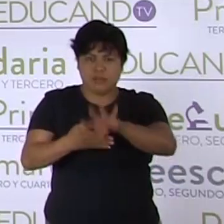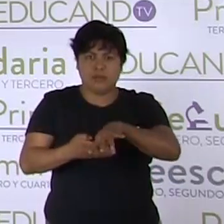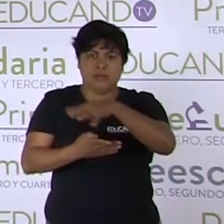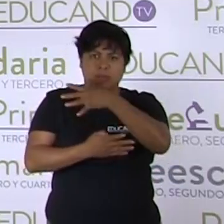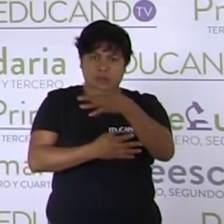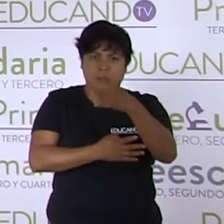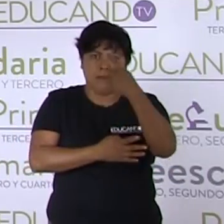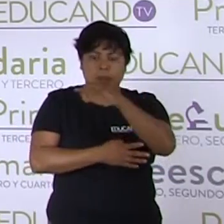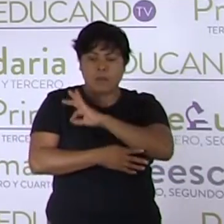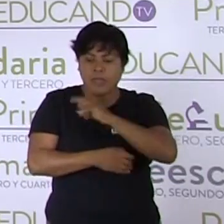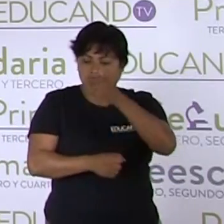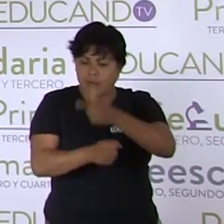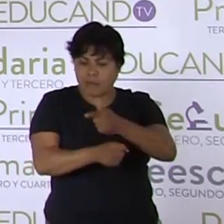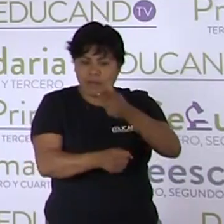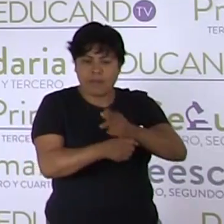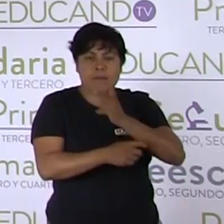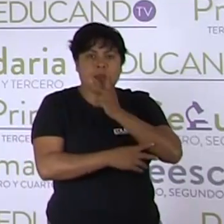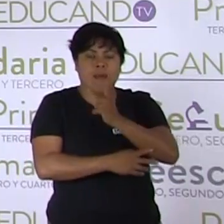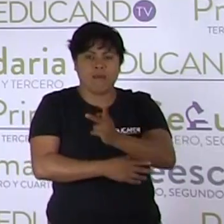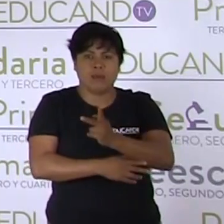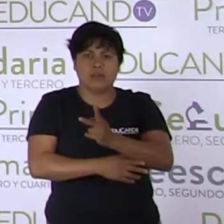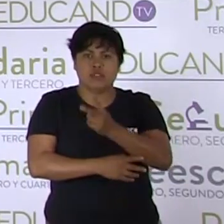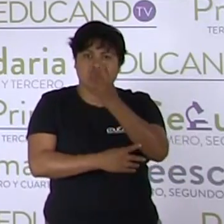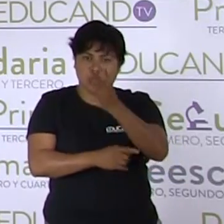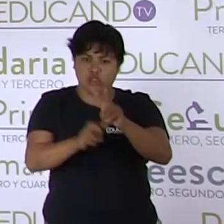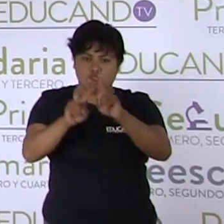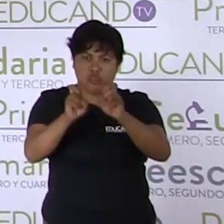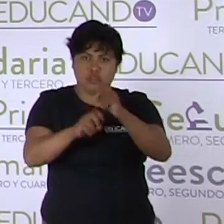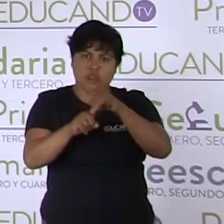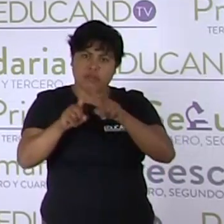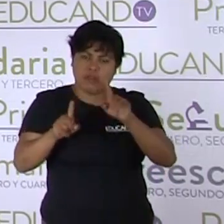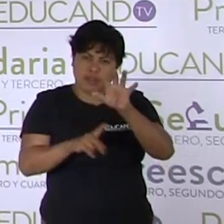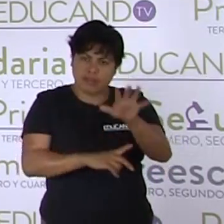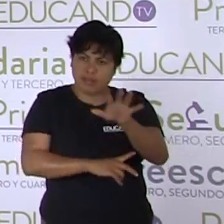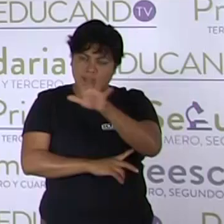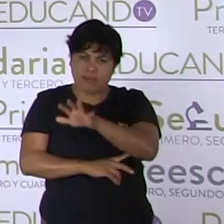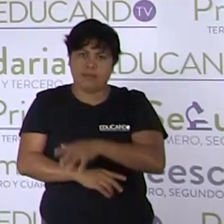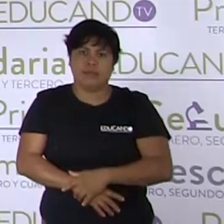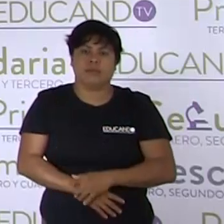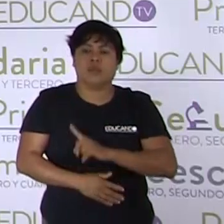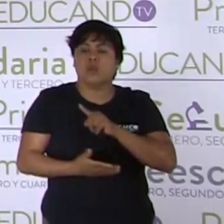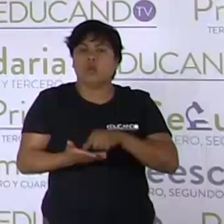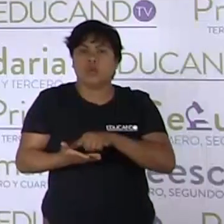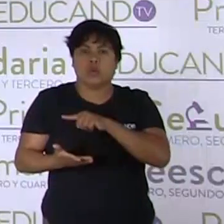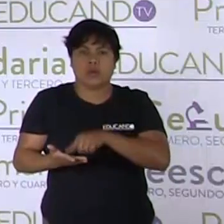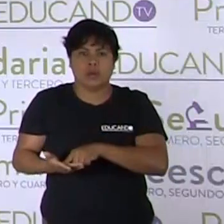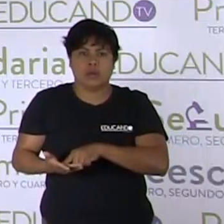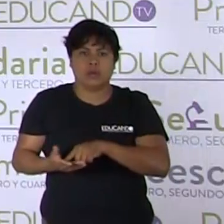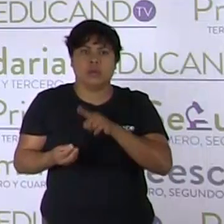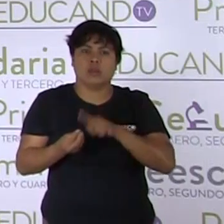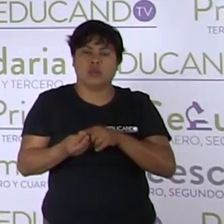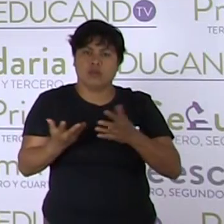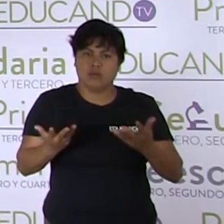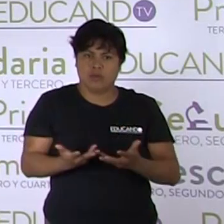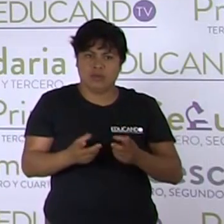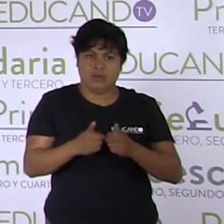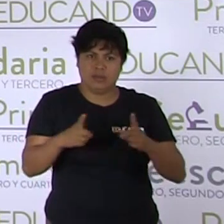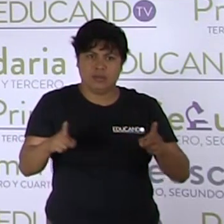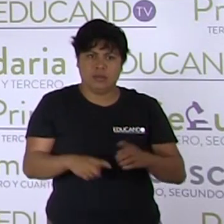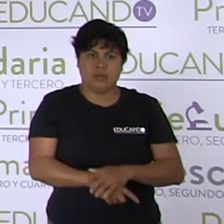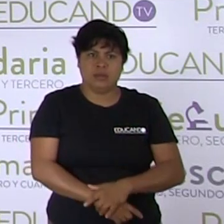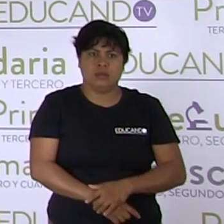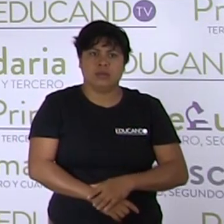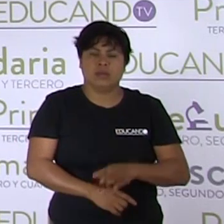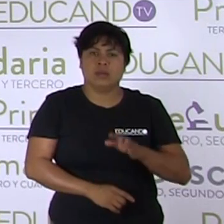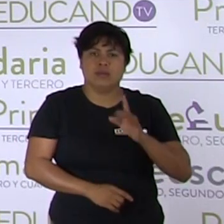para ubicar las palabras, los significados, los lugares donde se desarrolla. Ha sido